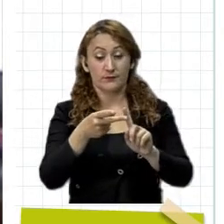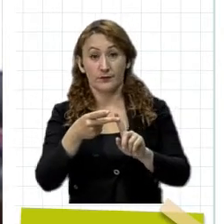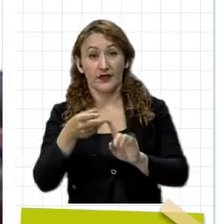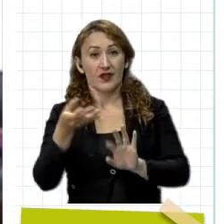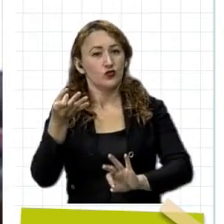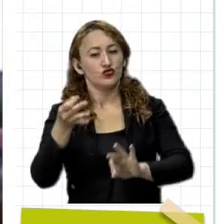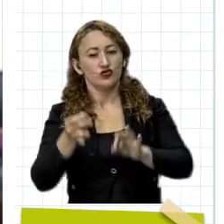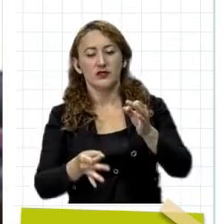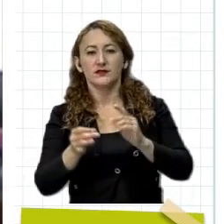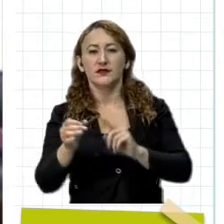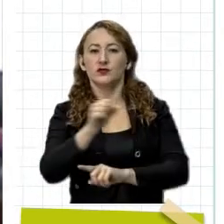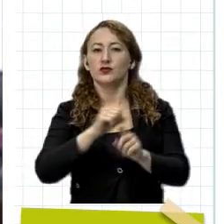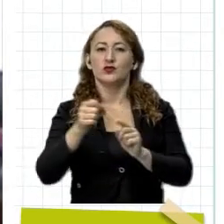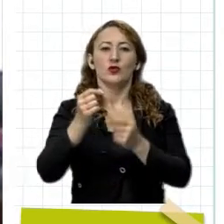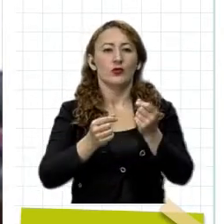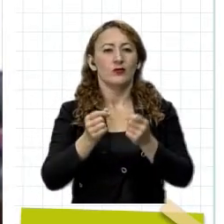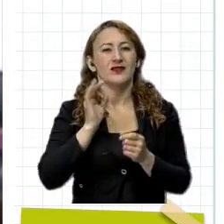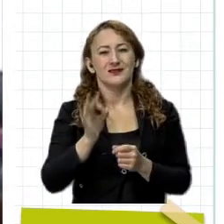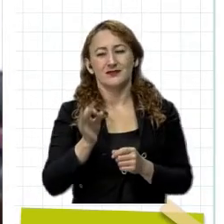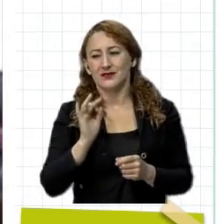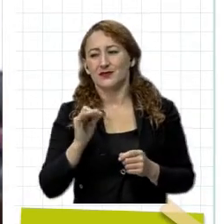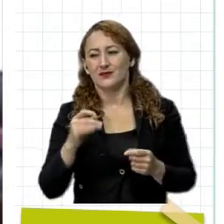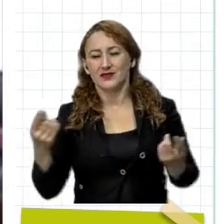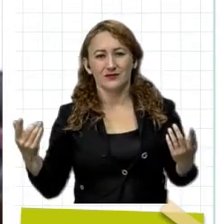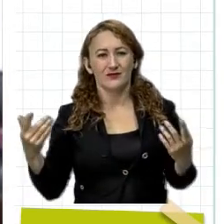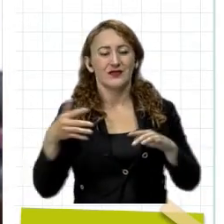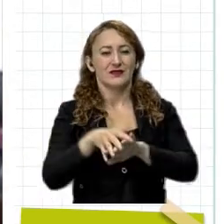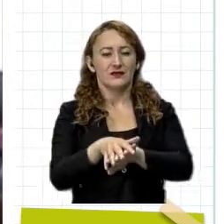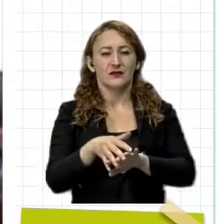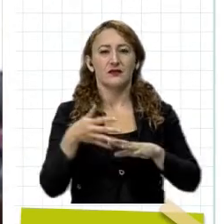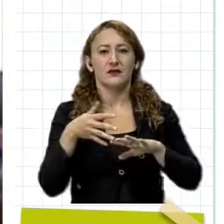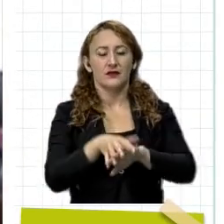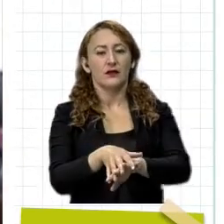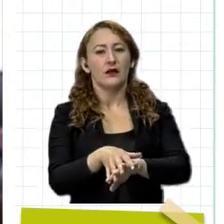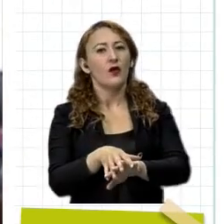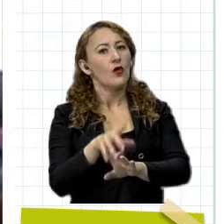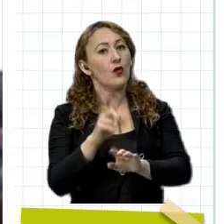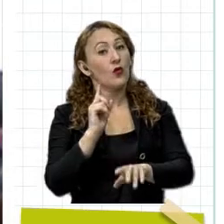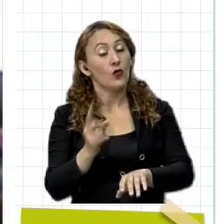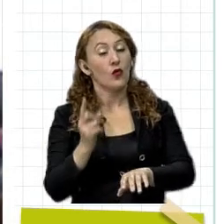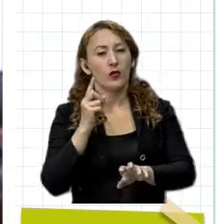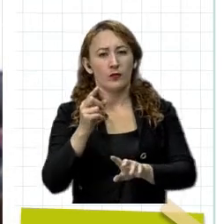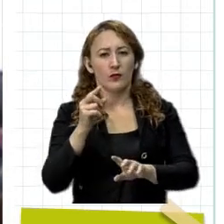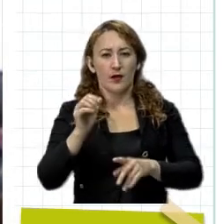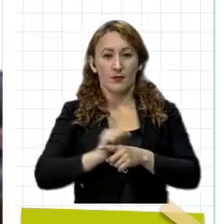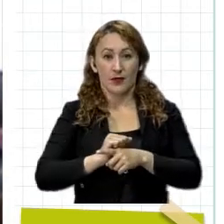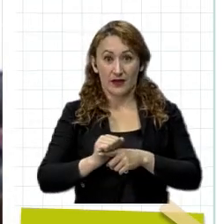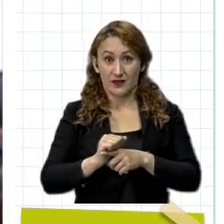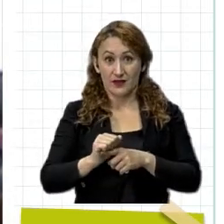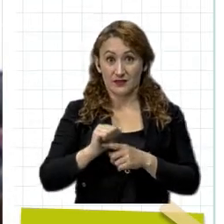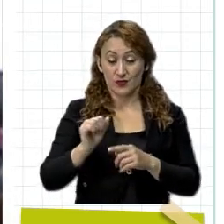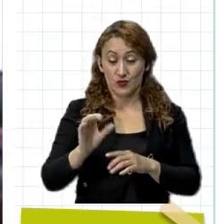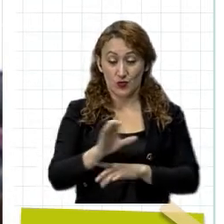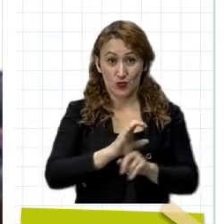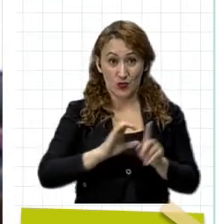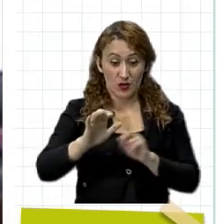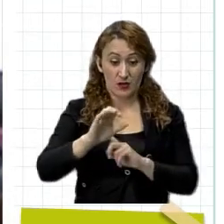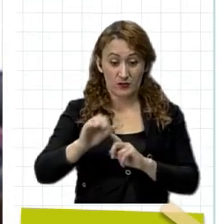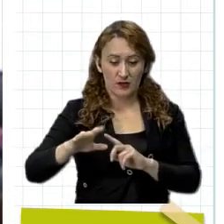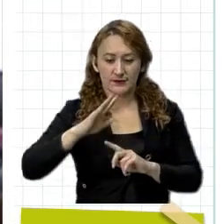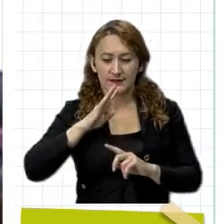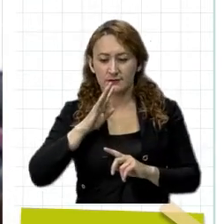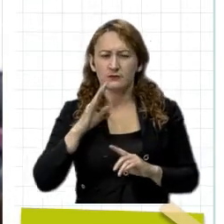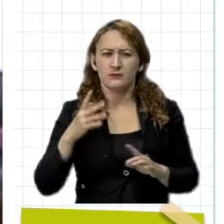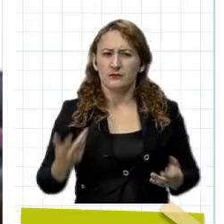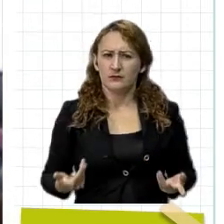socioeconómica se entrecruzan siempre, pues aún las prácticas culturales más discursivas están ligadas a